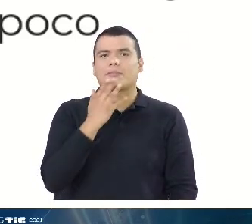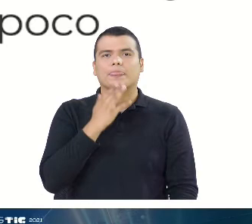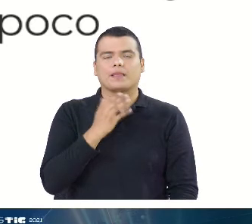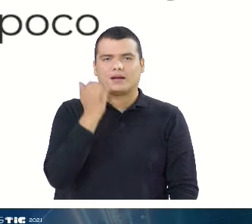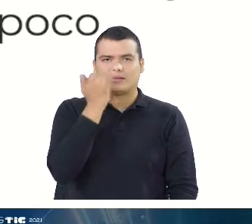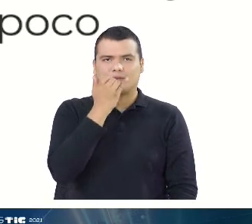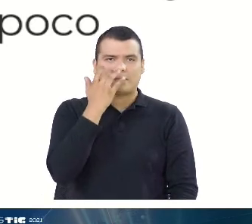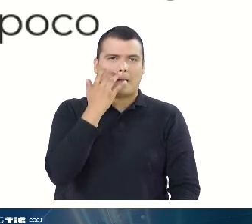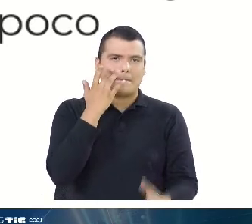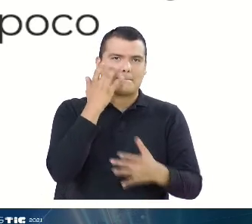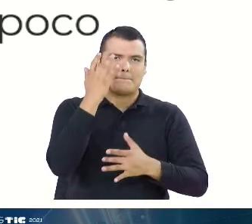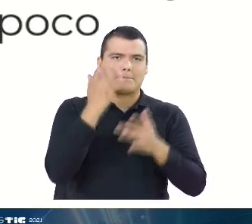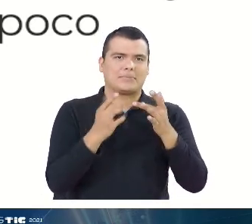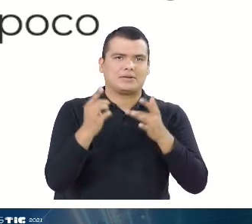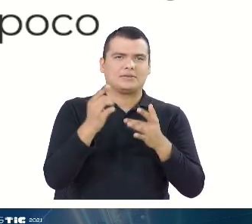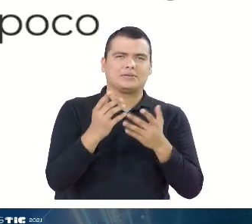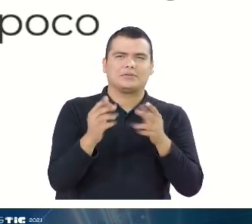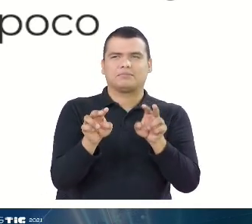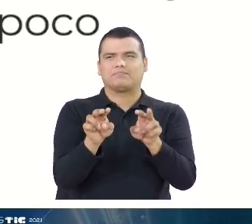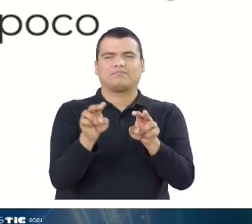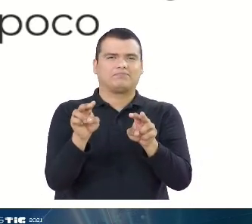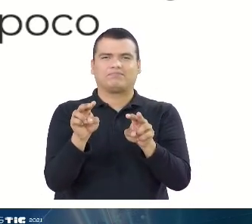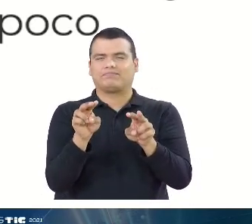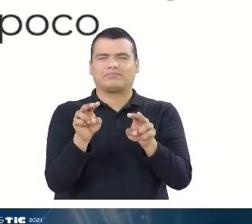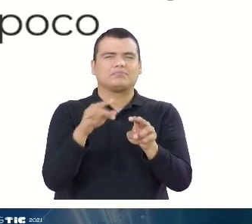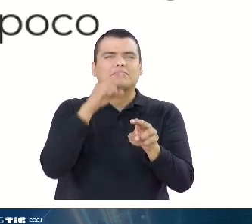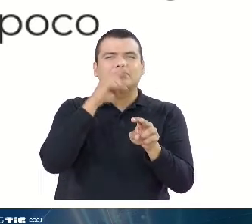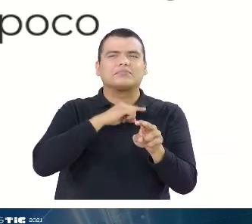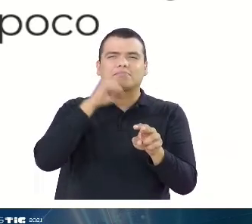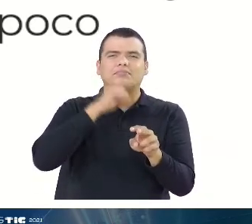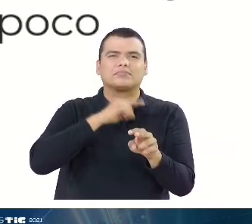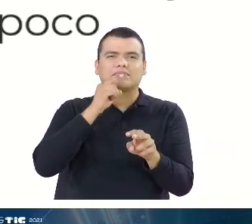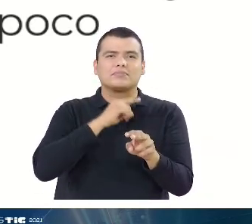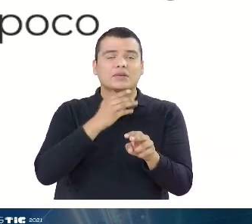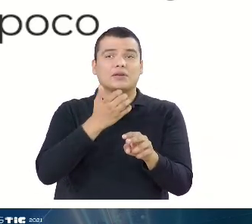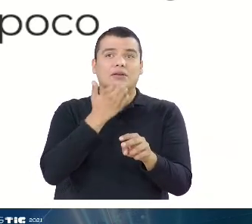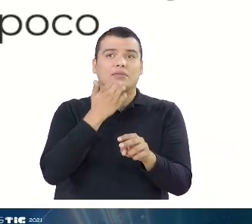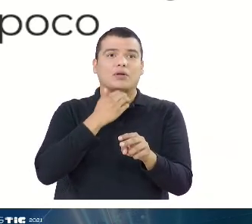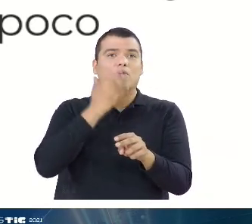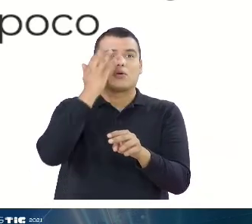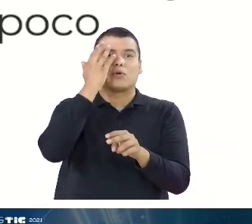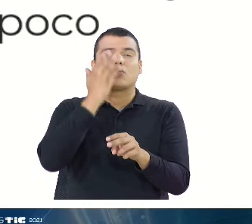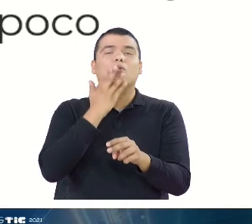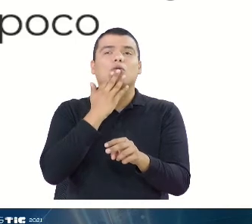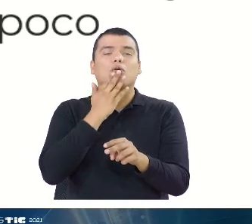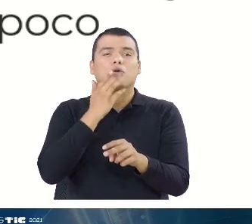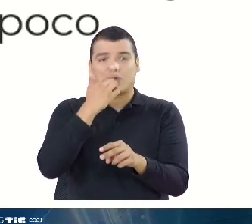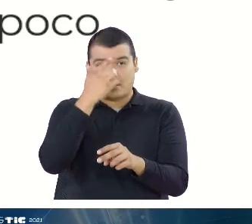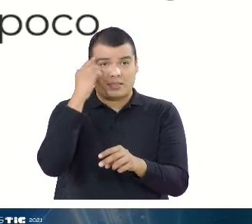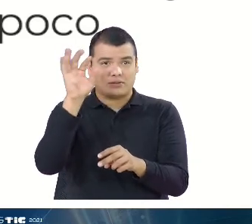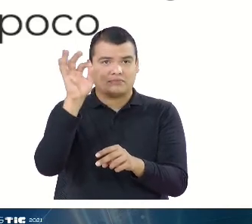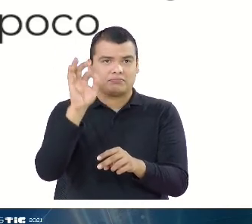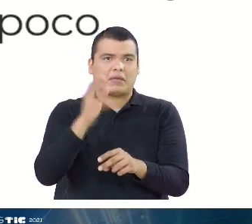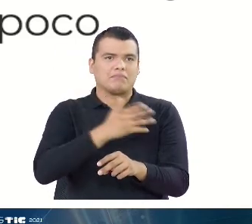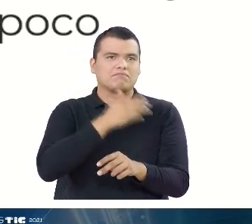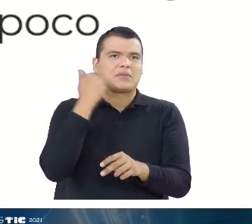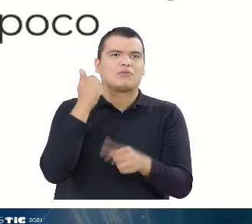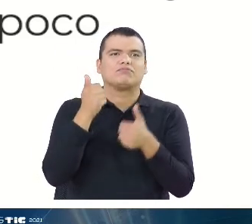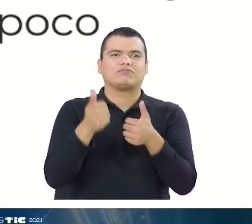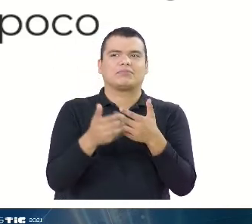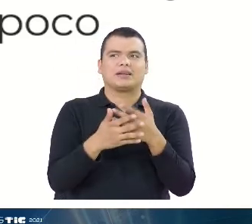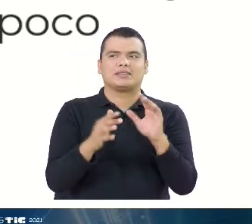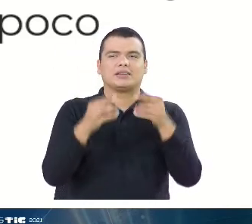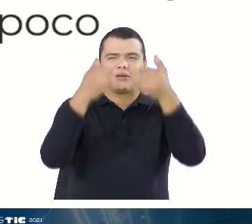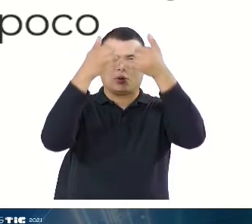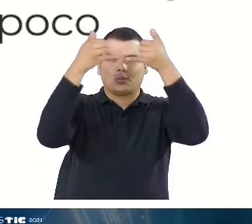pues desafortunadamente no se ve muy bien la imagen anterior, pero básicamente si hubiera escogido un color negro, hubiera quedado mejor.